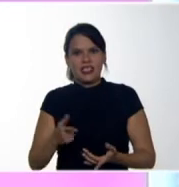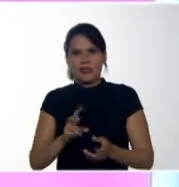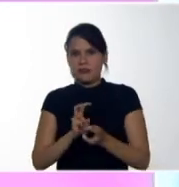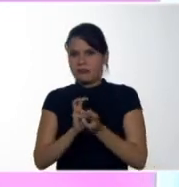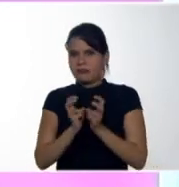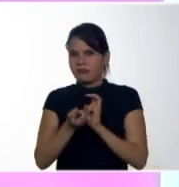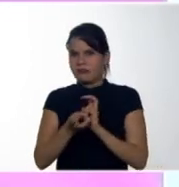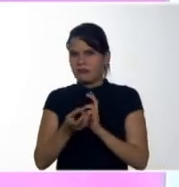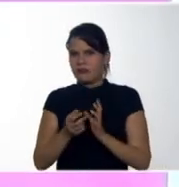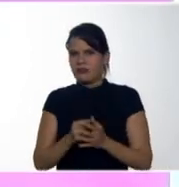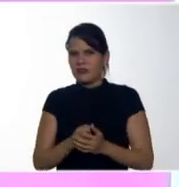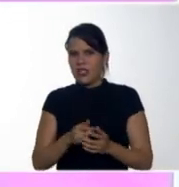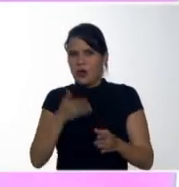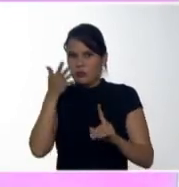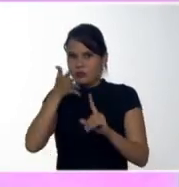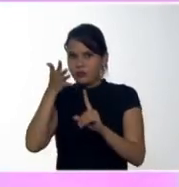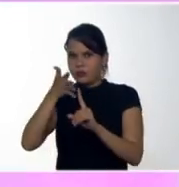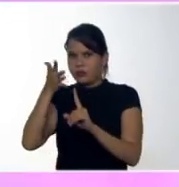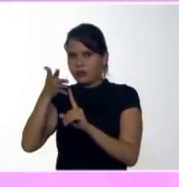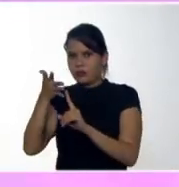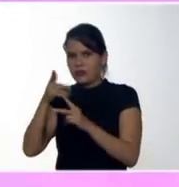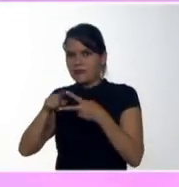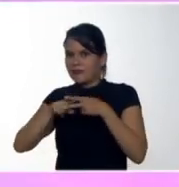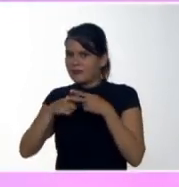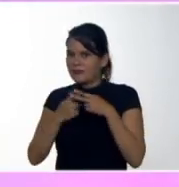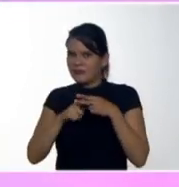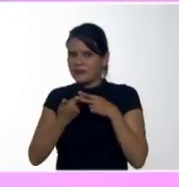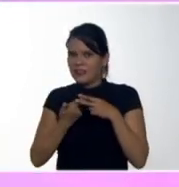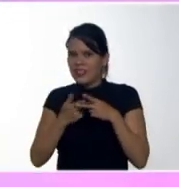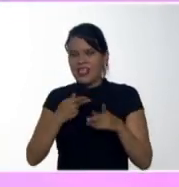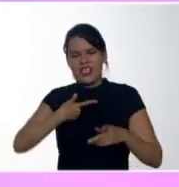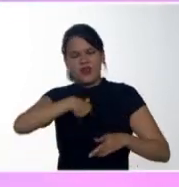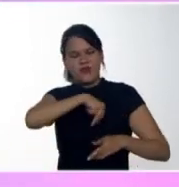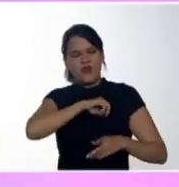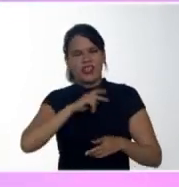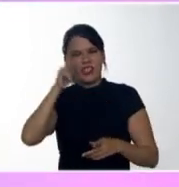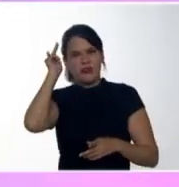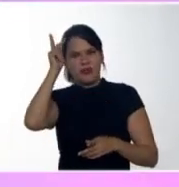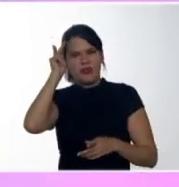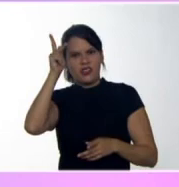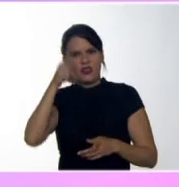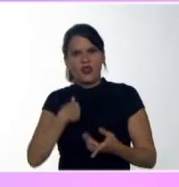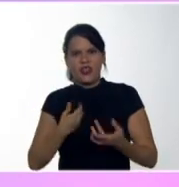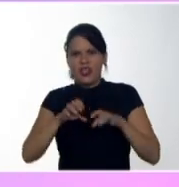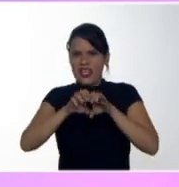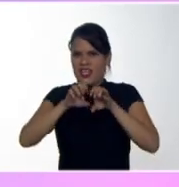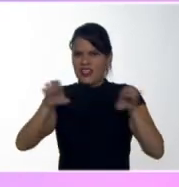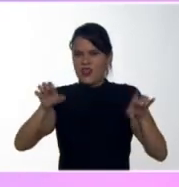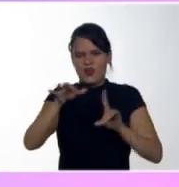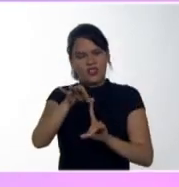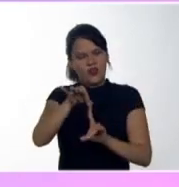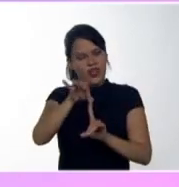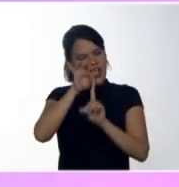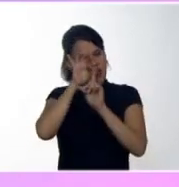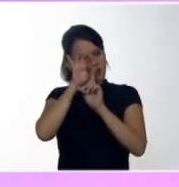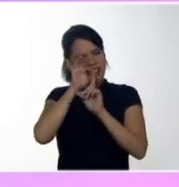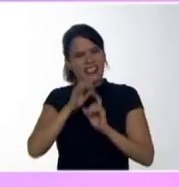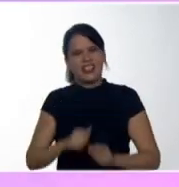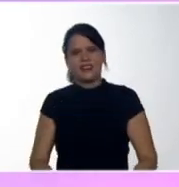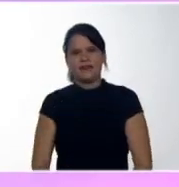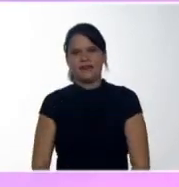adaptaciones curriculares, las recomendaciones y estrategias de nuestra profesora Sarín Herrera en la modalidad de